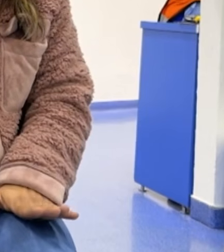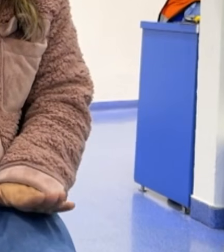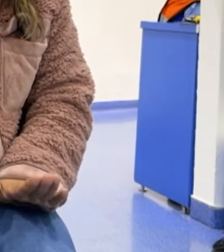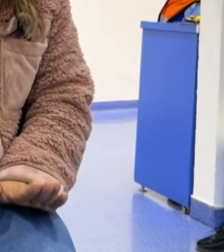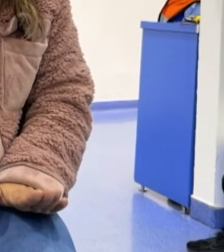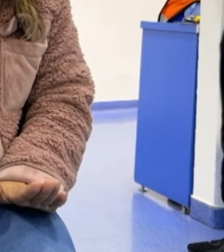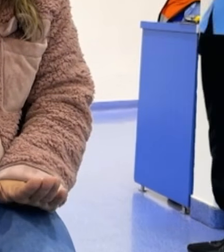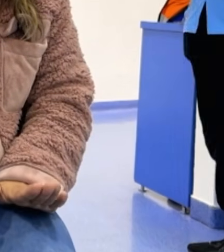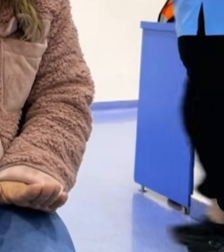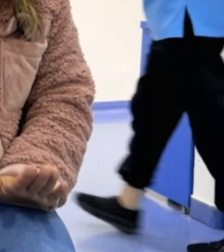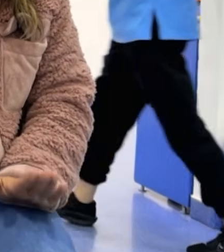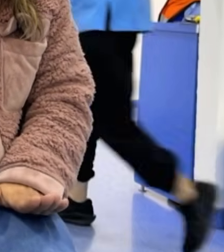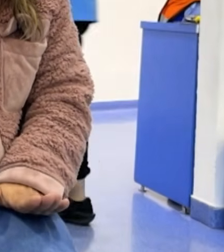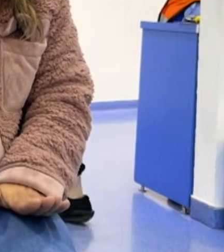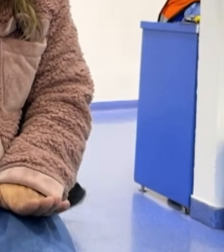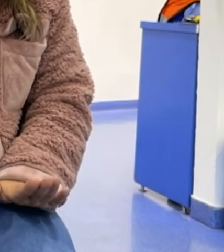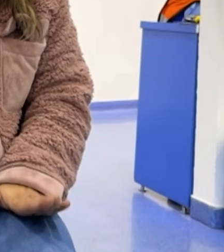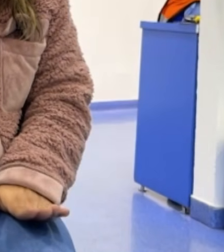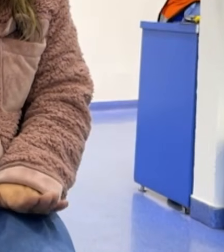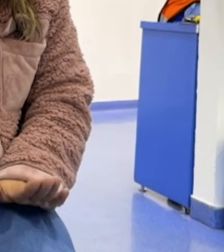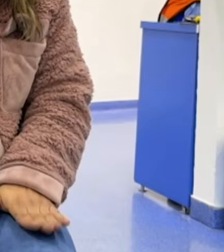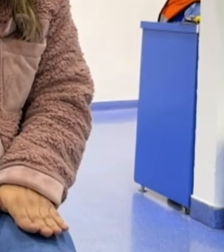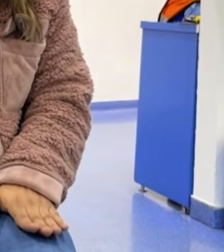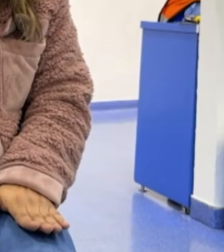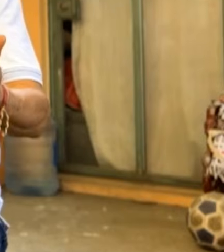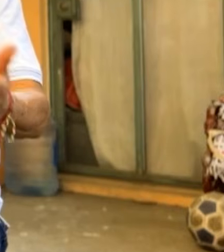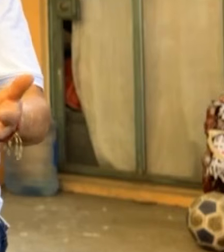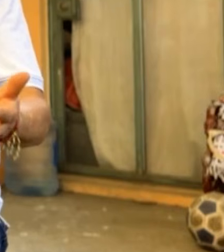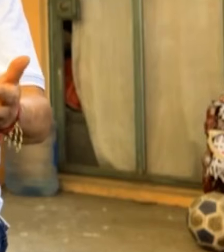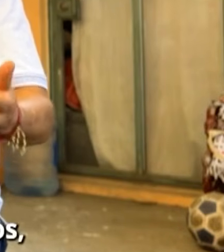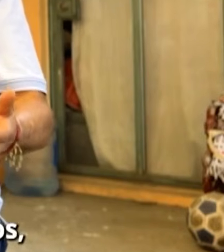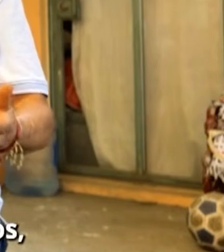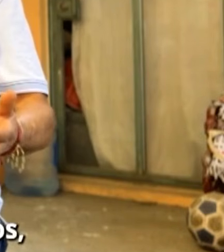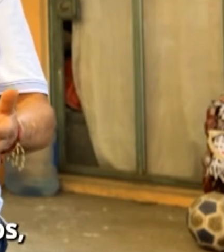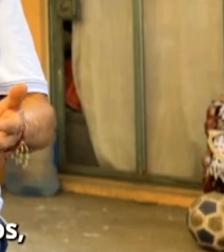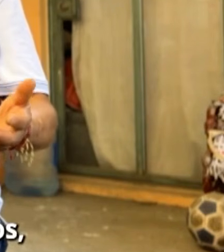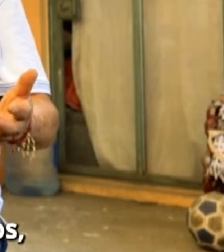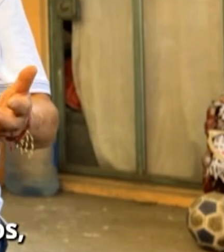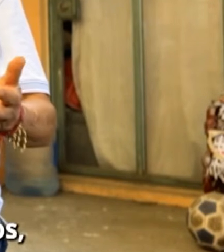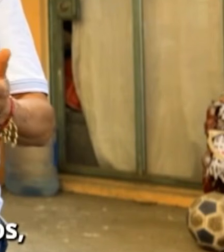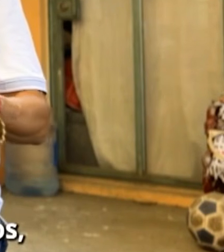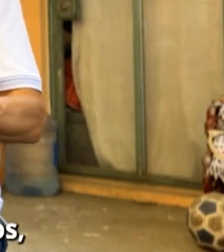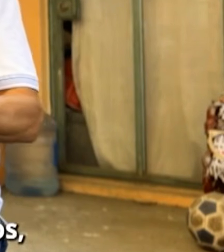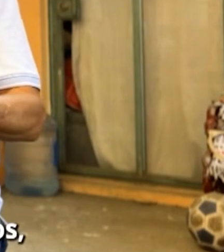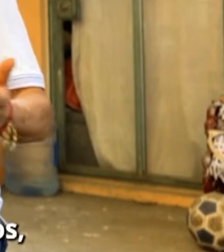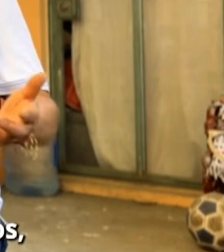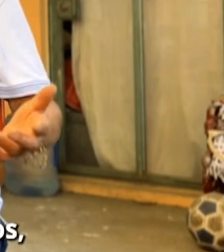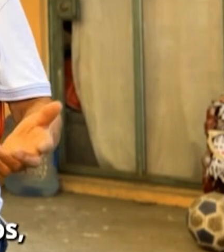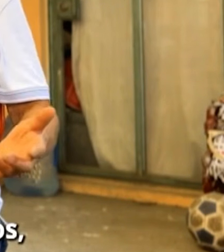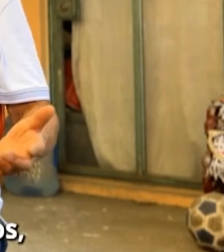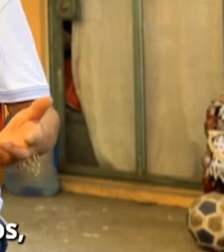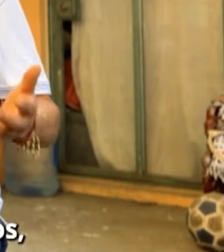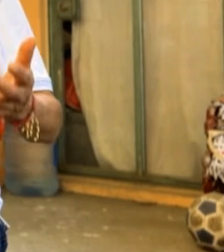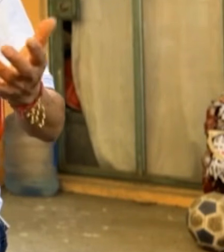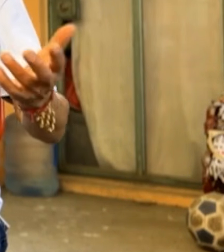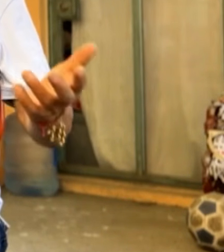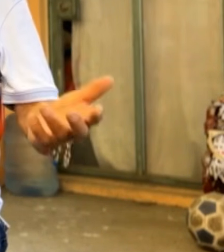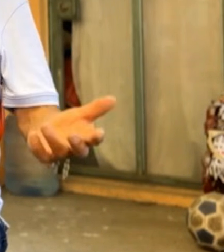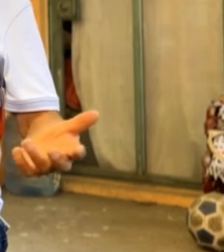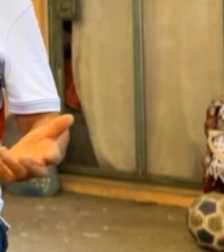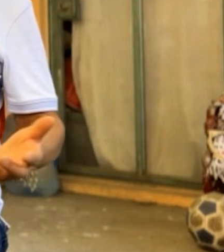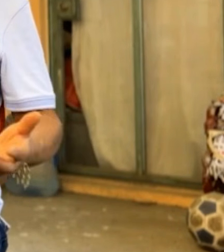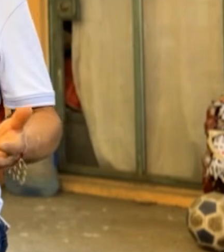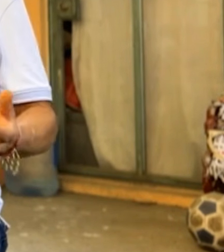pensión la ocupo para los pasajes cuando venimos a terapia. Pensión lo ocupo para alimentar a mis animalitos,